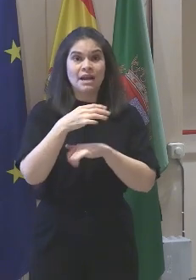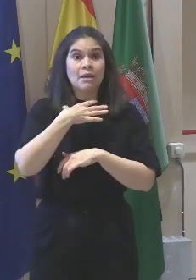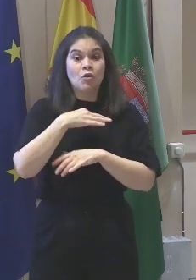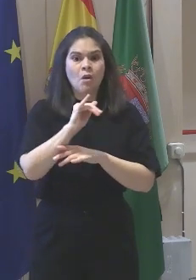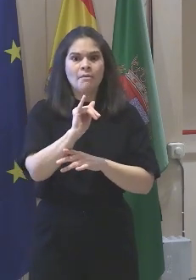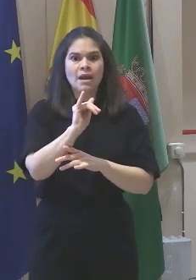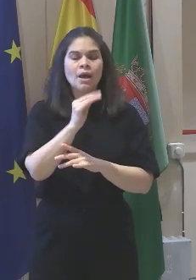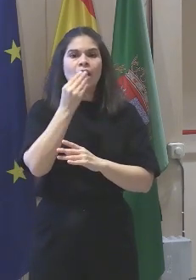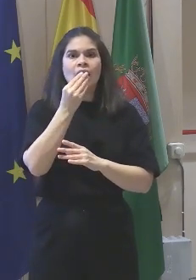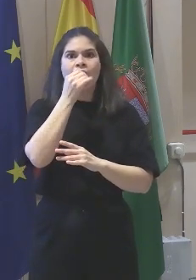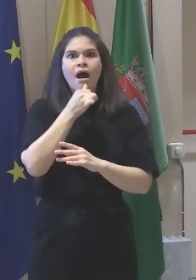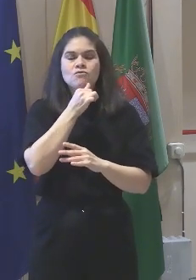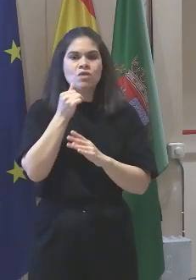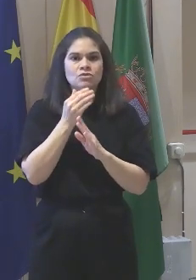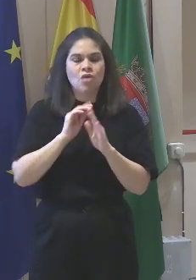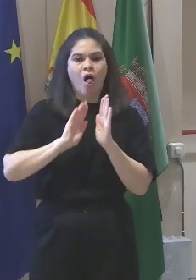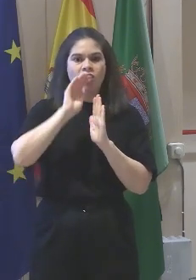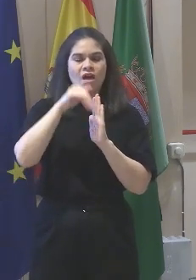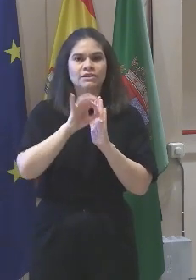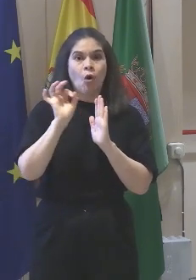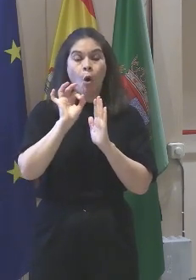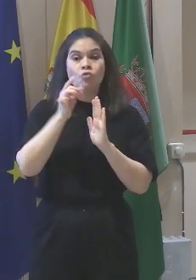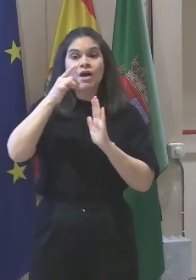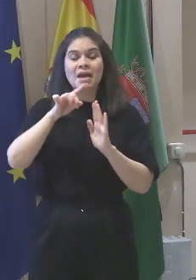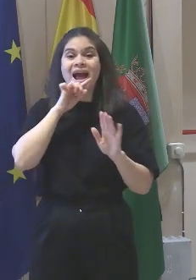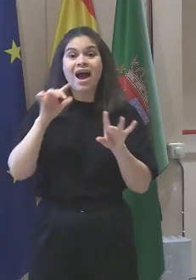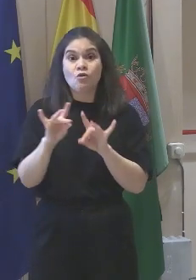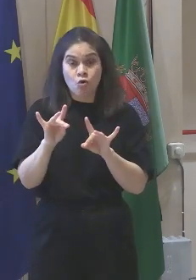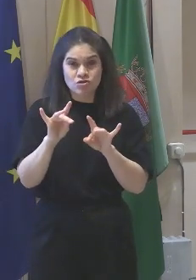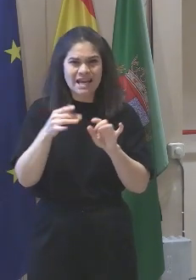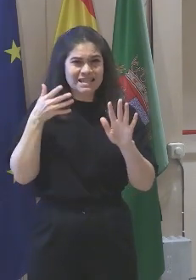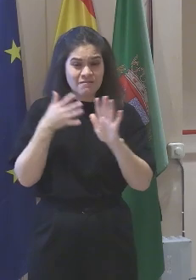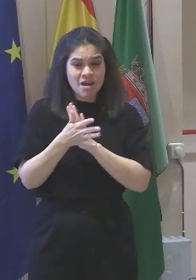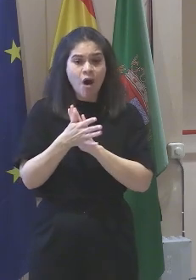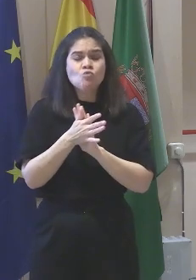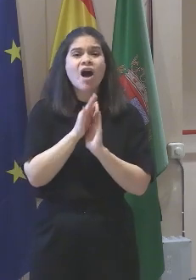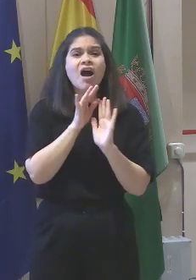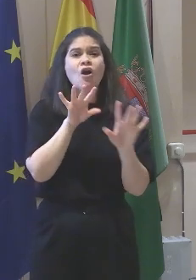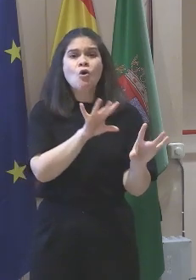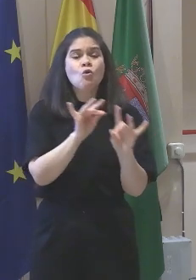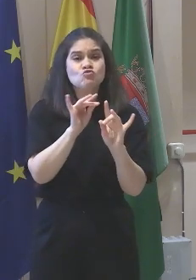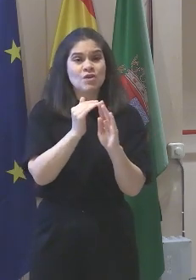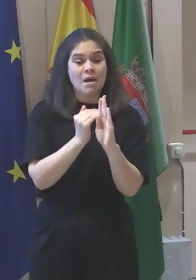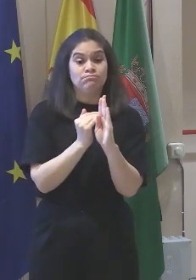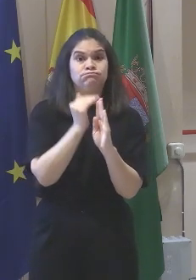tener una alteración de la tolerancia a la glucosa, es decir, una glucemia elevada después de las comidas. Y todo